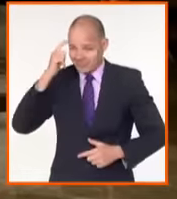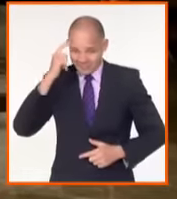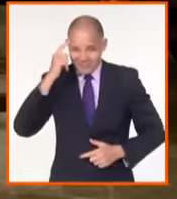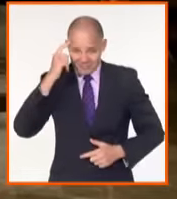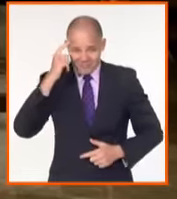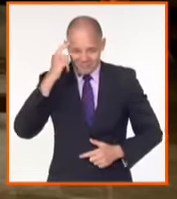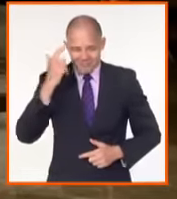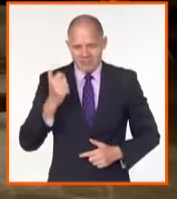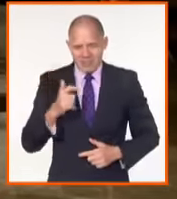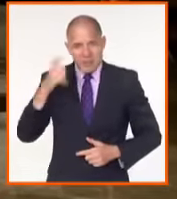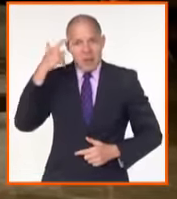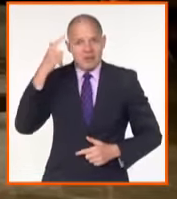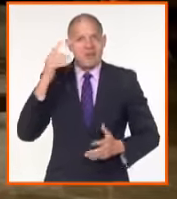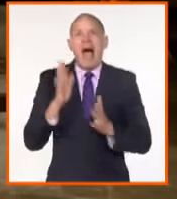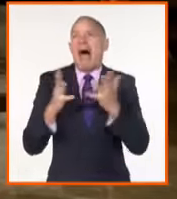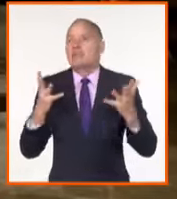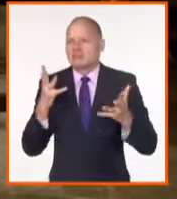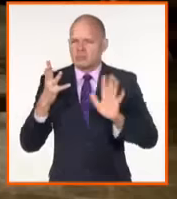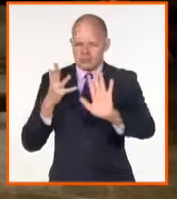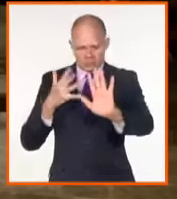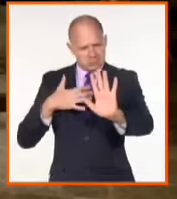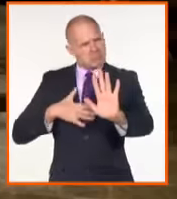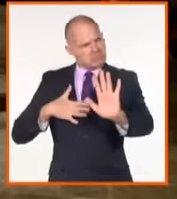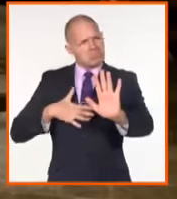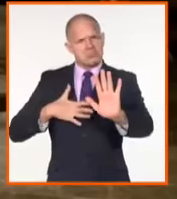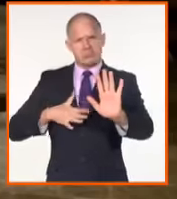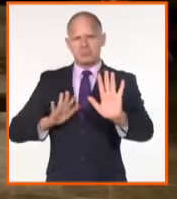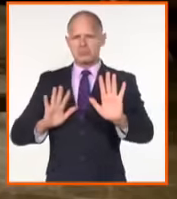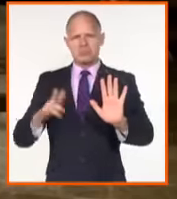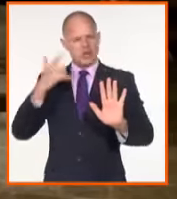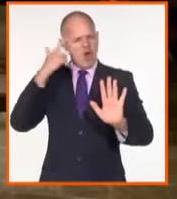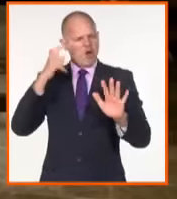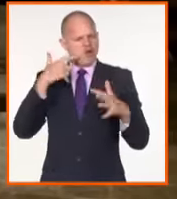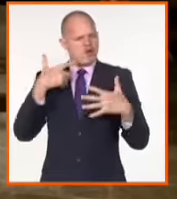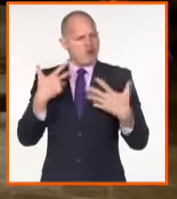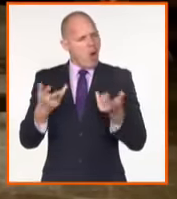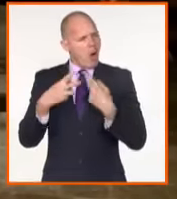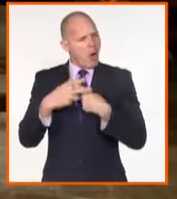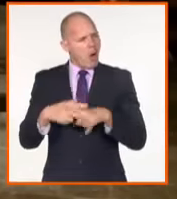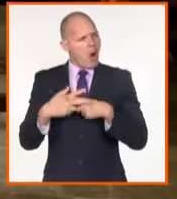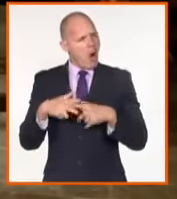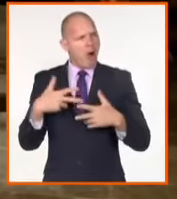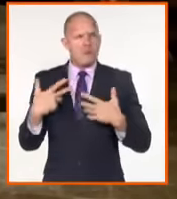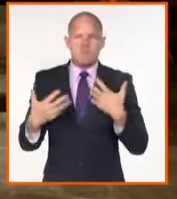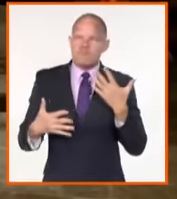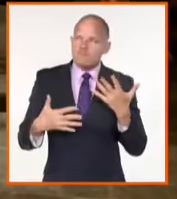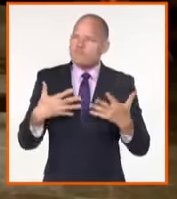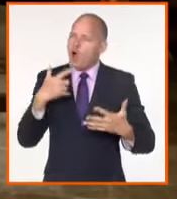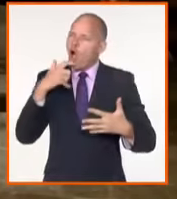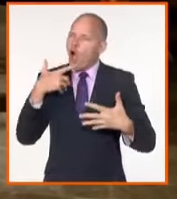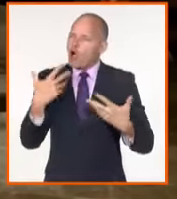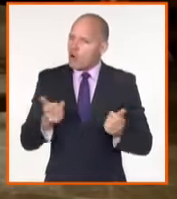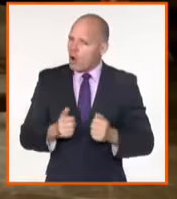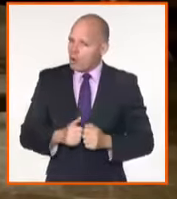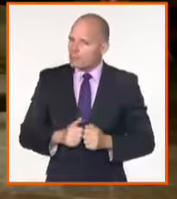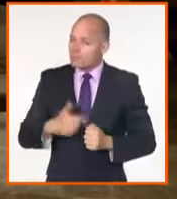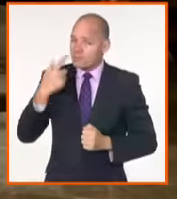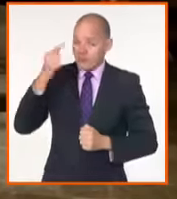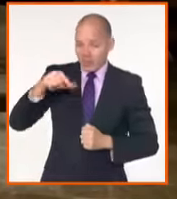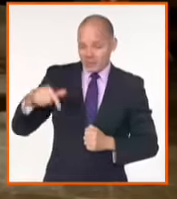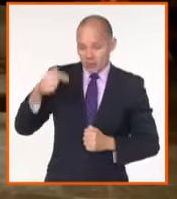lograr con inteligencia qué relaciones mantener con esos emigrados cubanos,